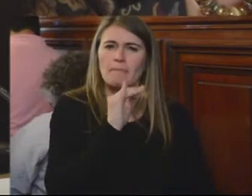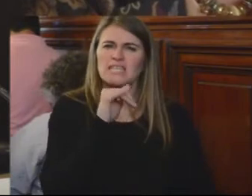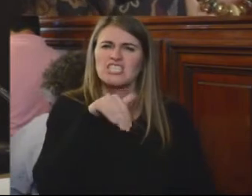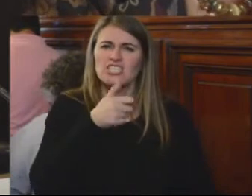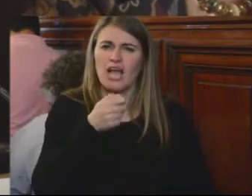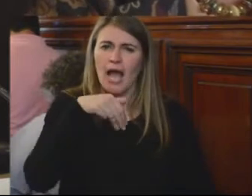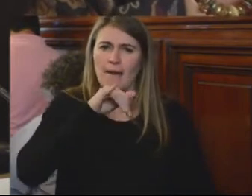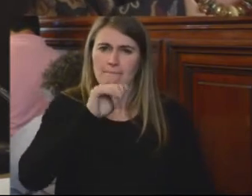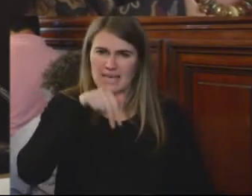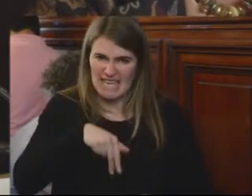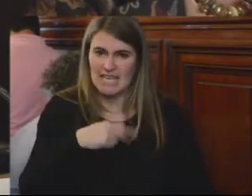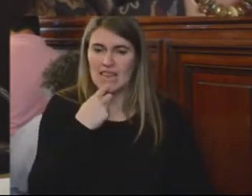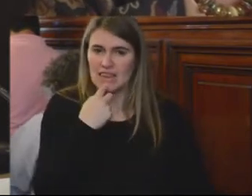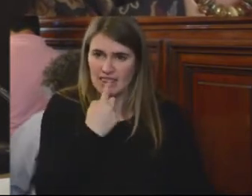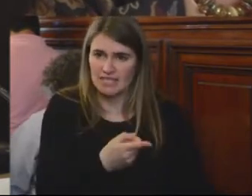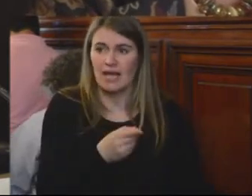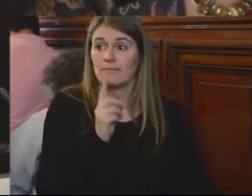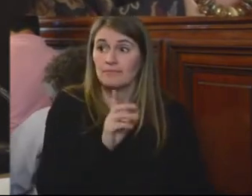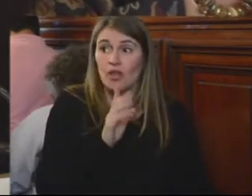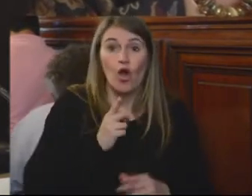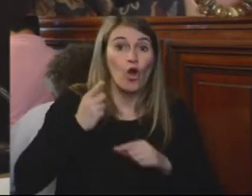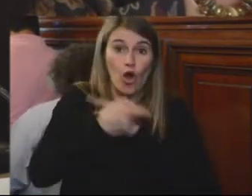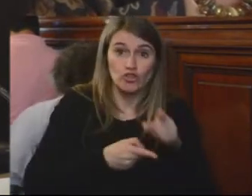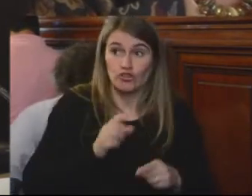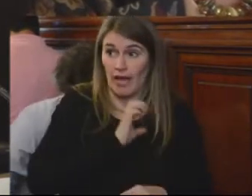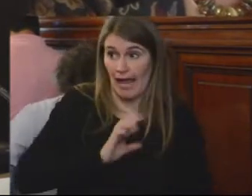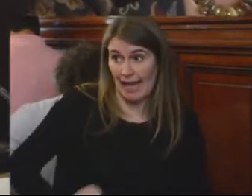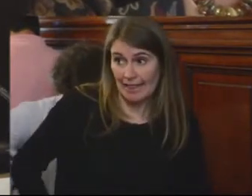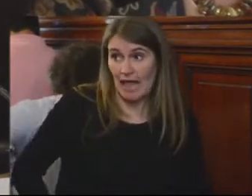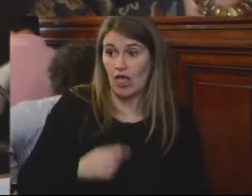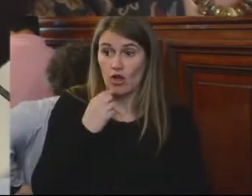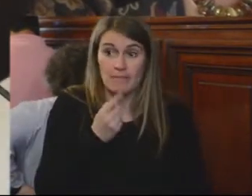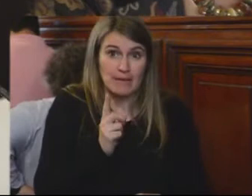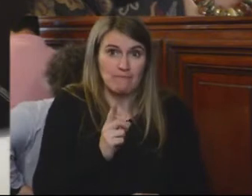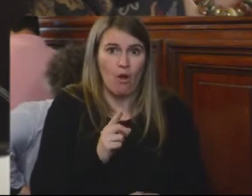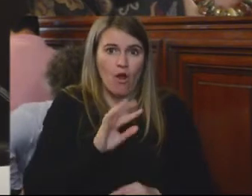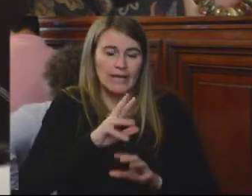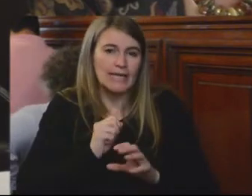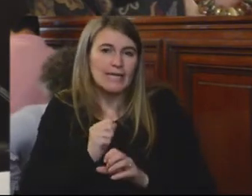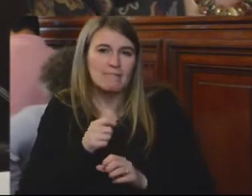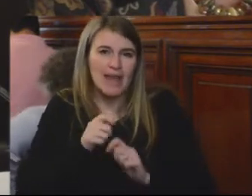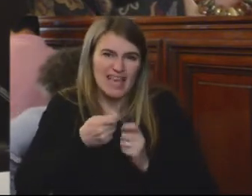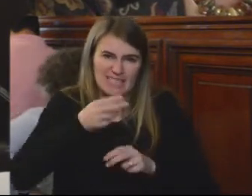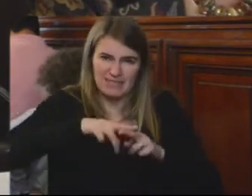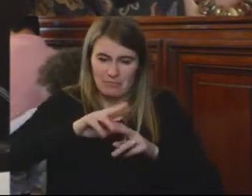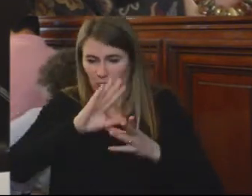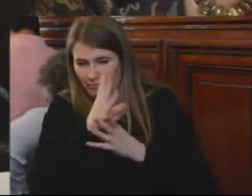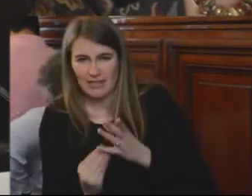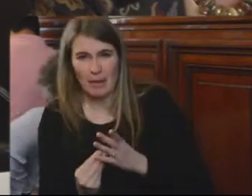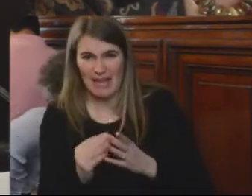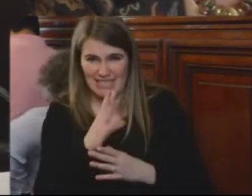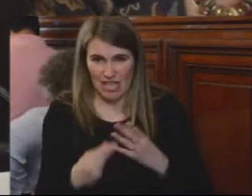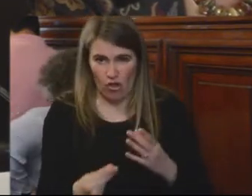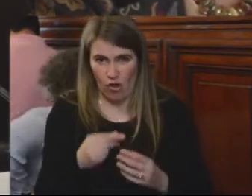la prescripción de las acciones civiles contra el estado de derivadas de crímenes de lesa humanidad estas decisiones e